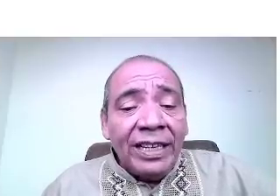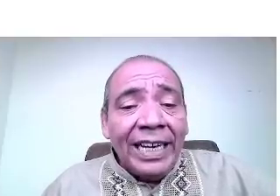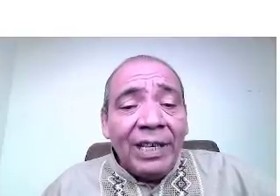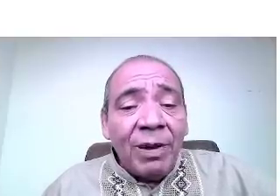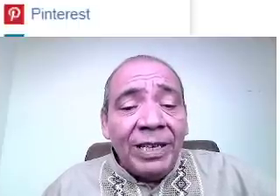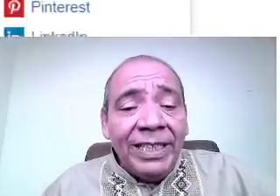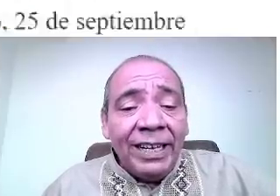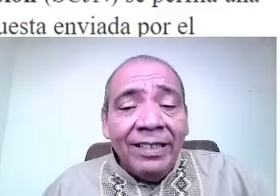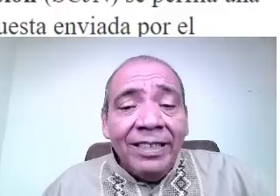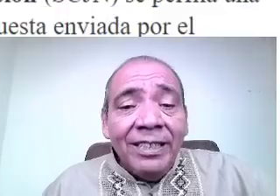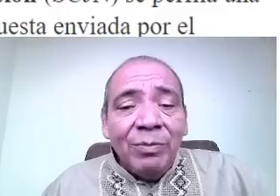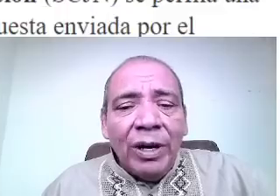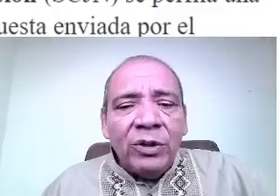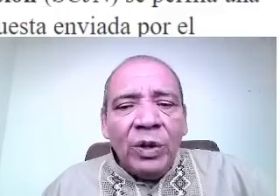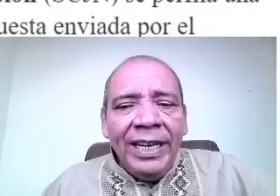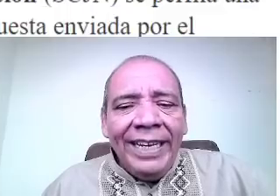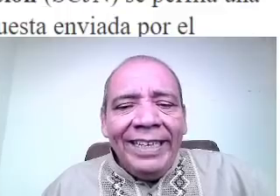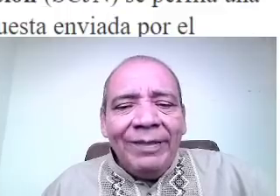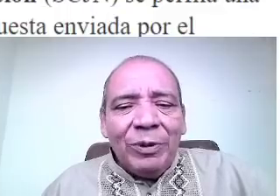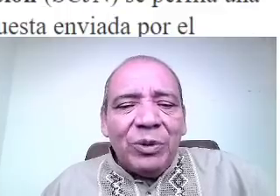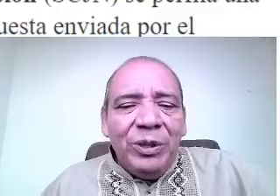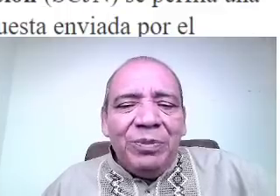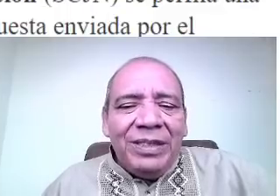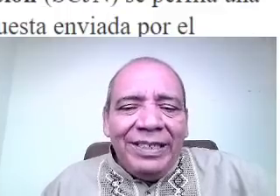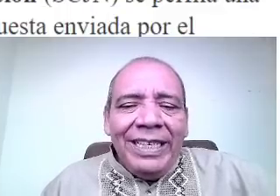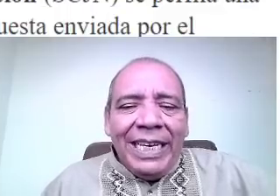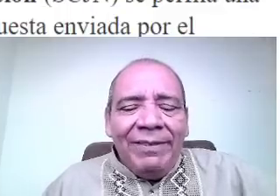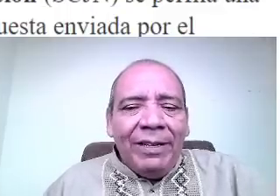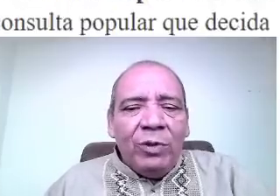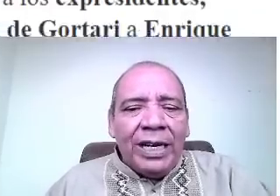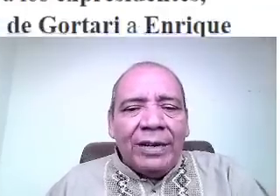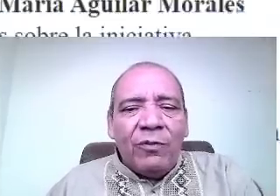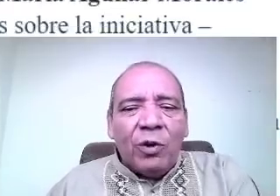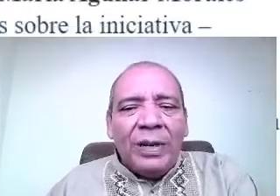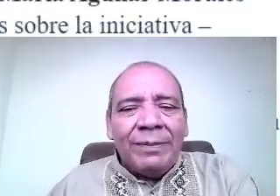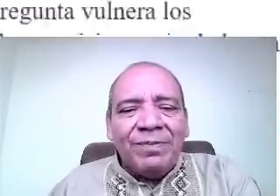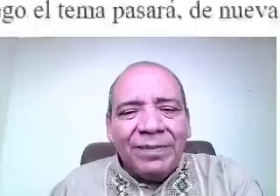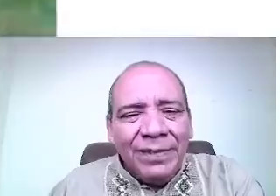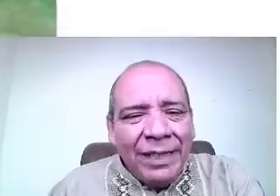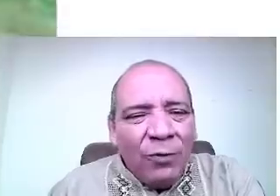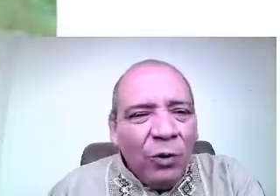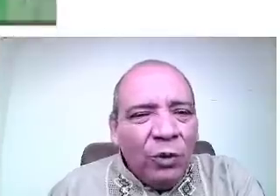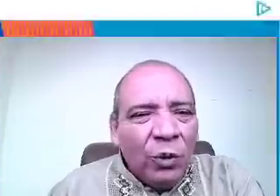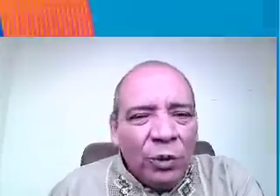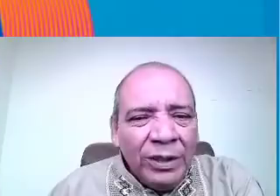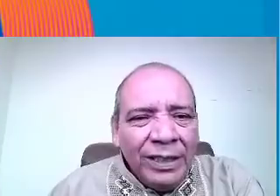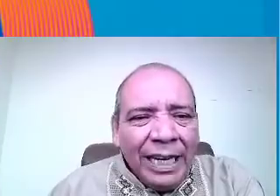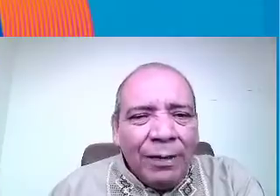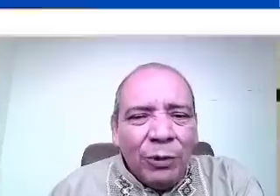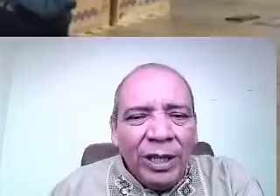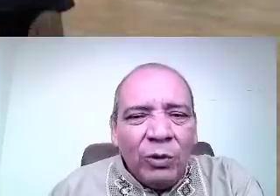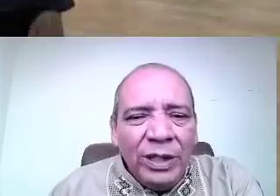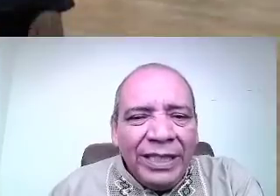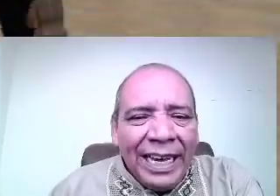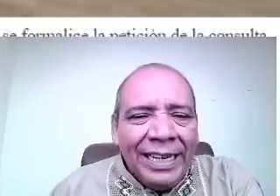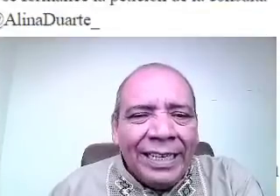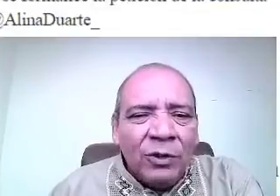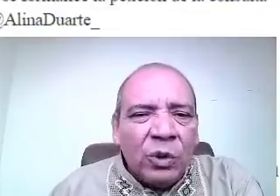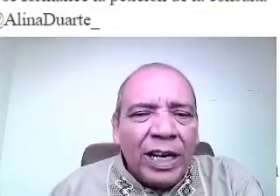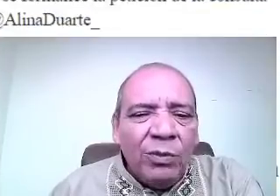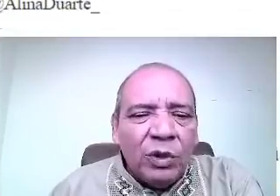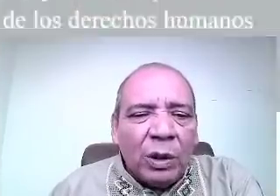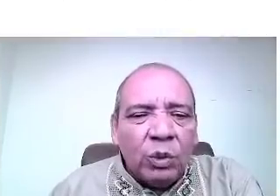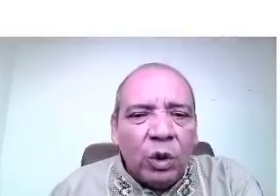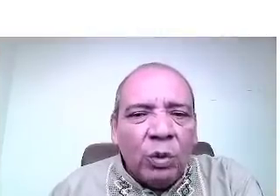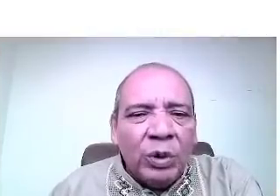y usted cree que las va a validar, por eso digo, pues, tiene que haber una reforma de fondo al Poder Judicial, que